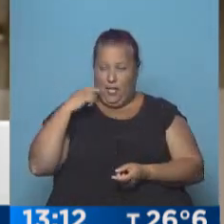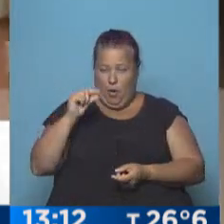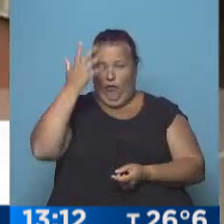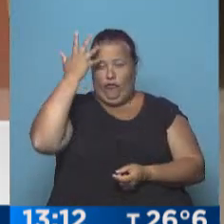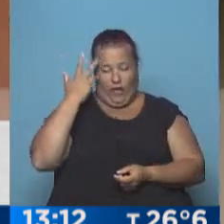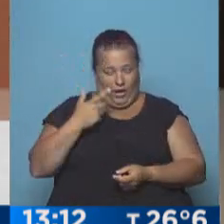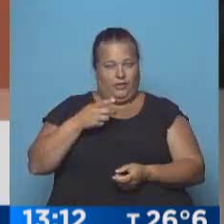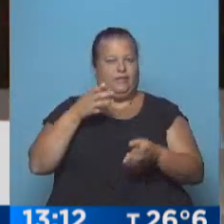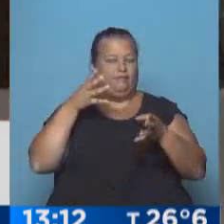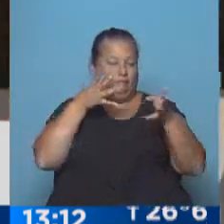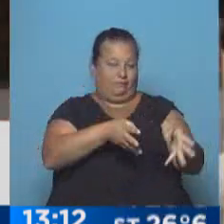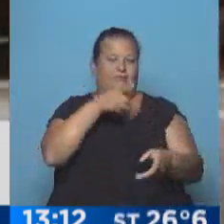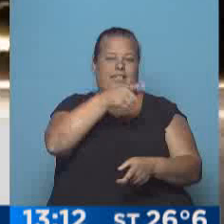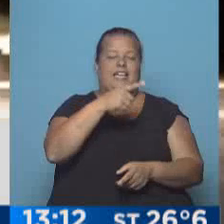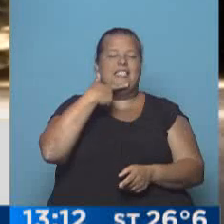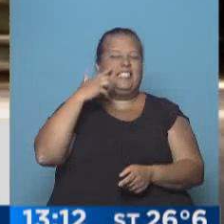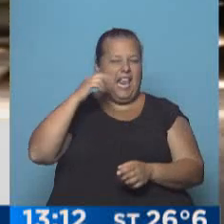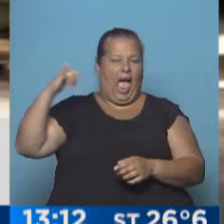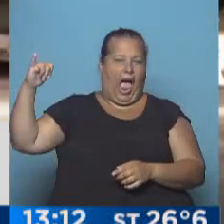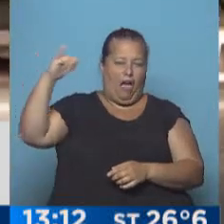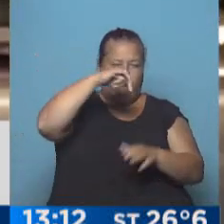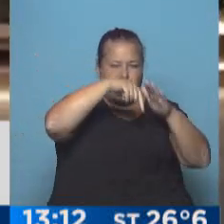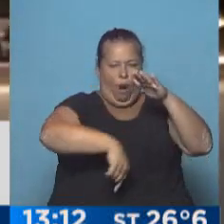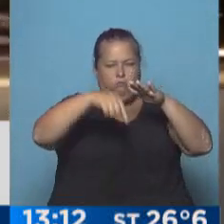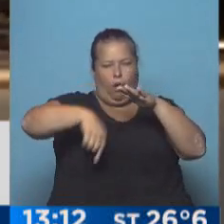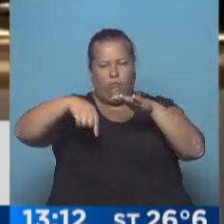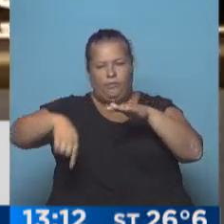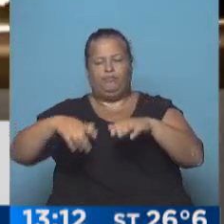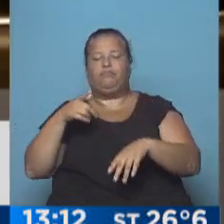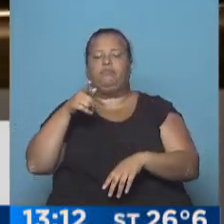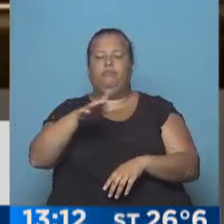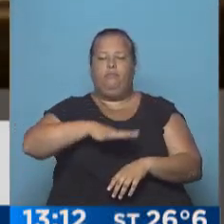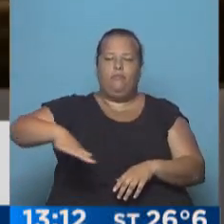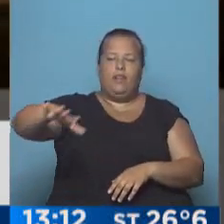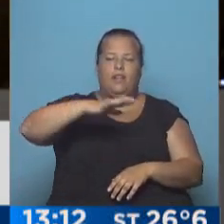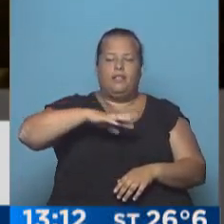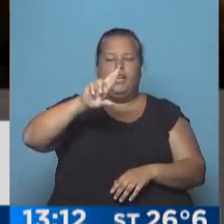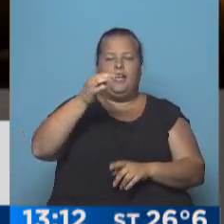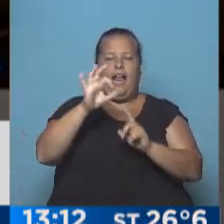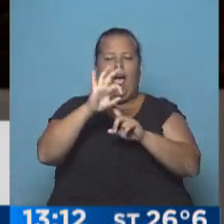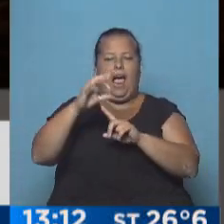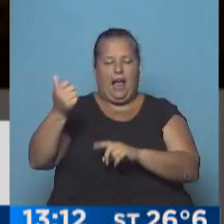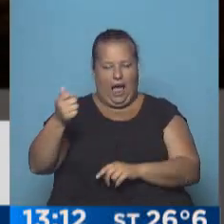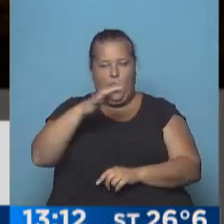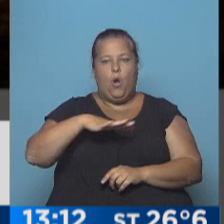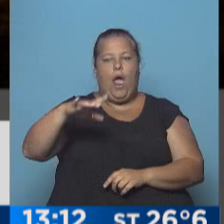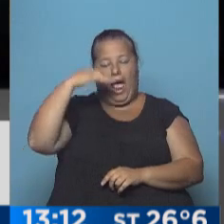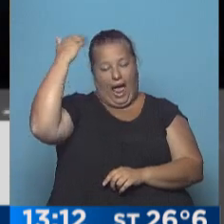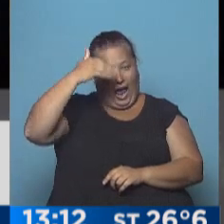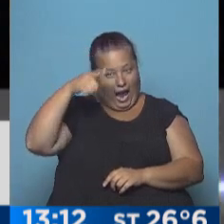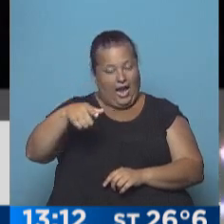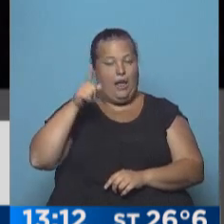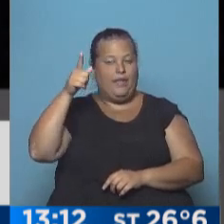Francia atacó Siria. Aviones de combate franceses lanzaron un ataque sobre la ciudad de Raqqa, el bastión del Estado Islámico